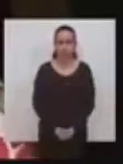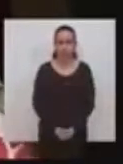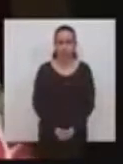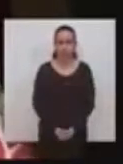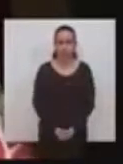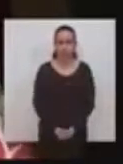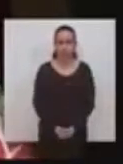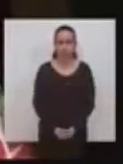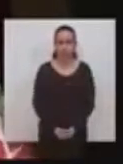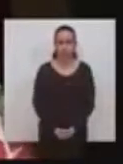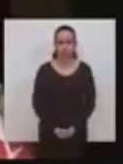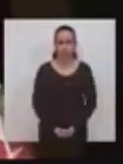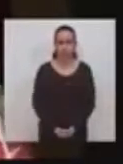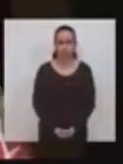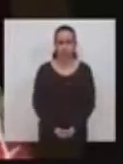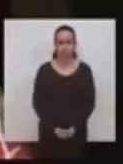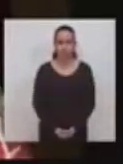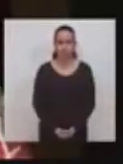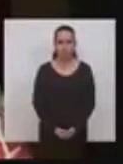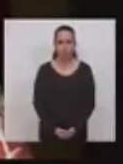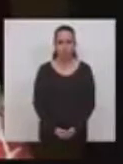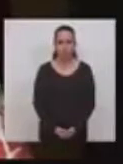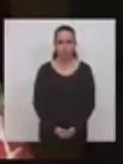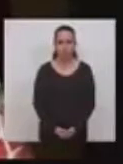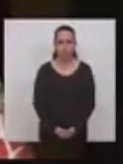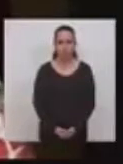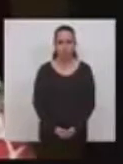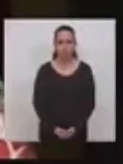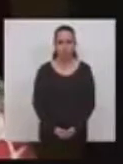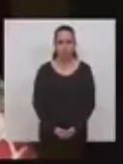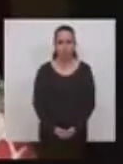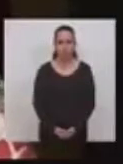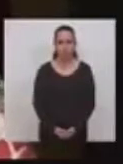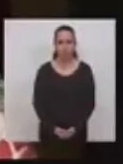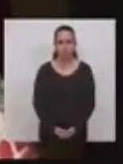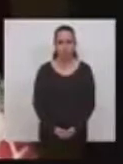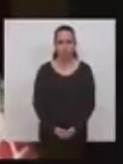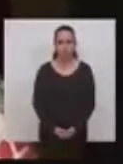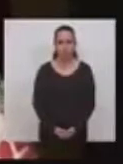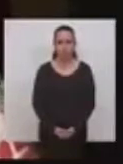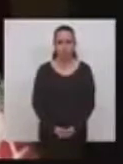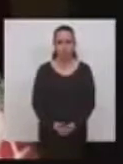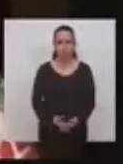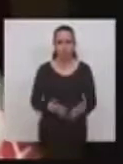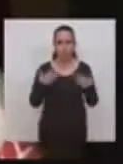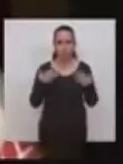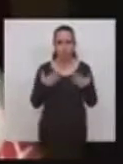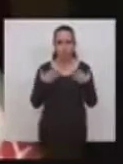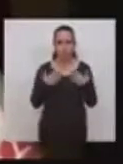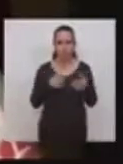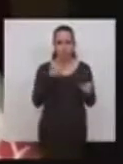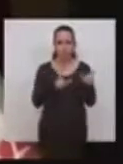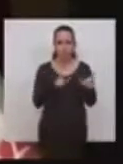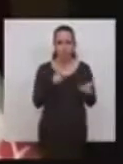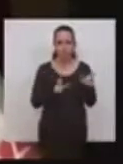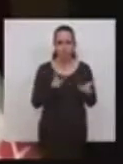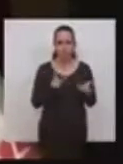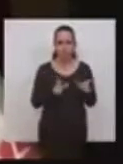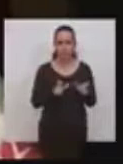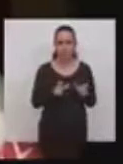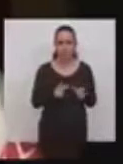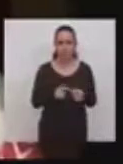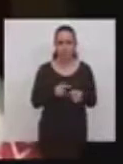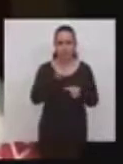grande. Y agradecer, como no, a esas 18 personas que el 19 de septiembre, este año pasado,